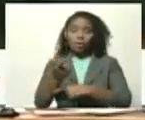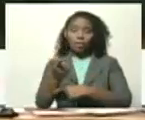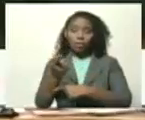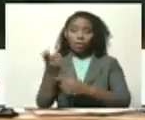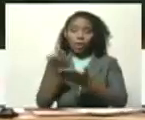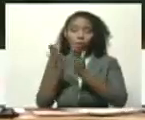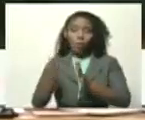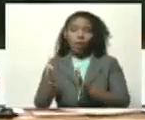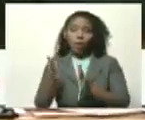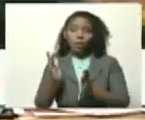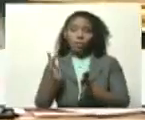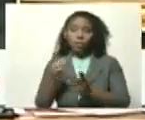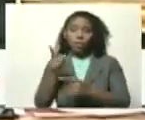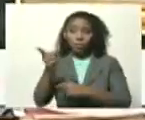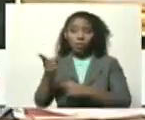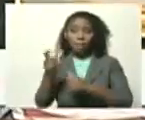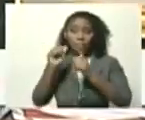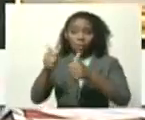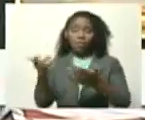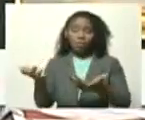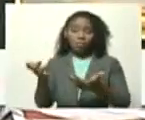usted empezó.